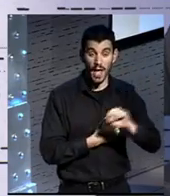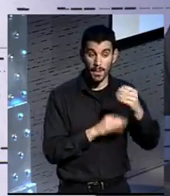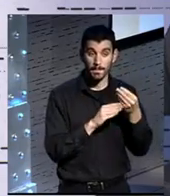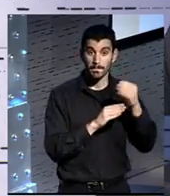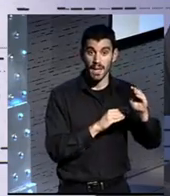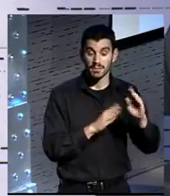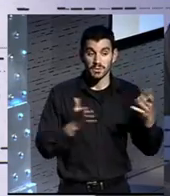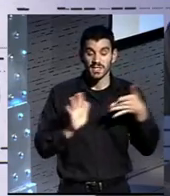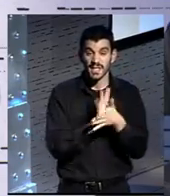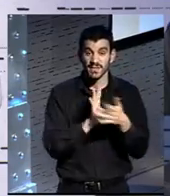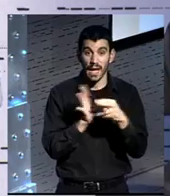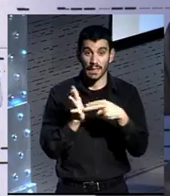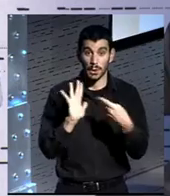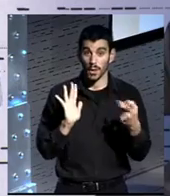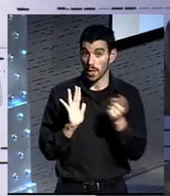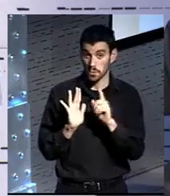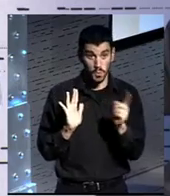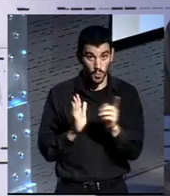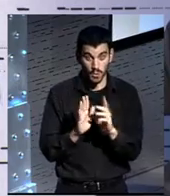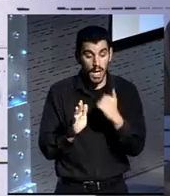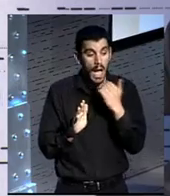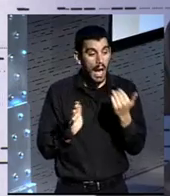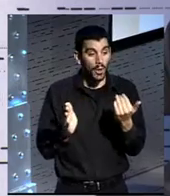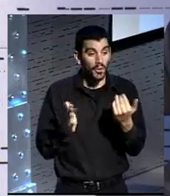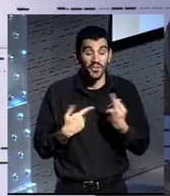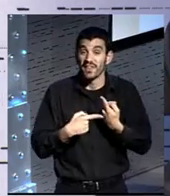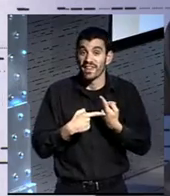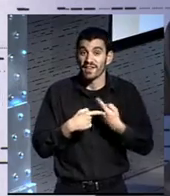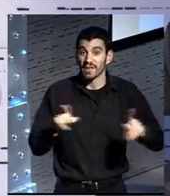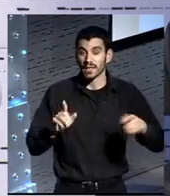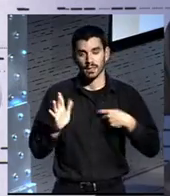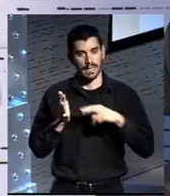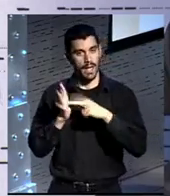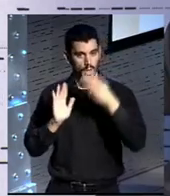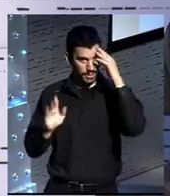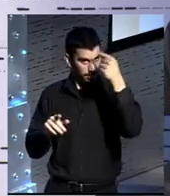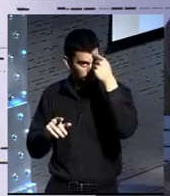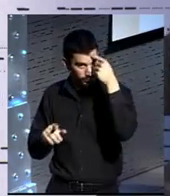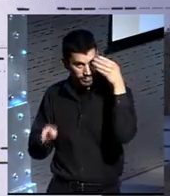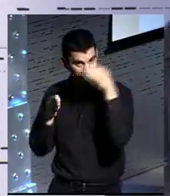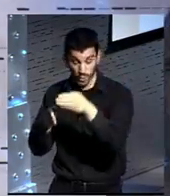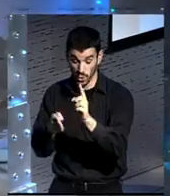el hacer las cosas de una manera distinta. Y la tecnología es importante, pero no solo es la tecnología.